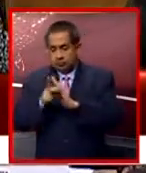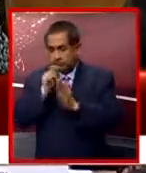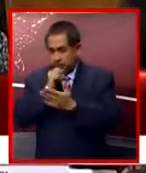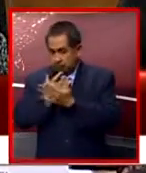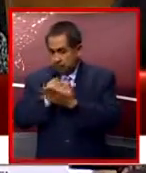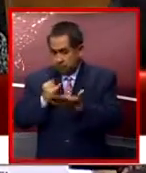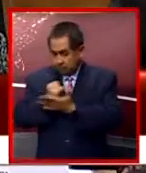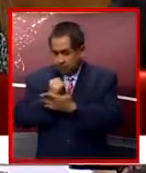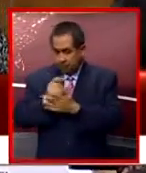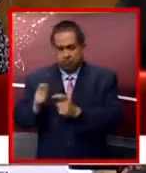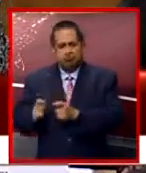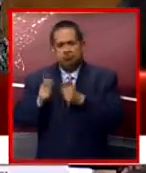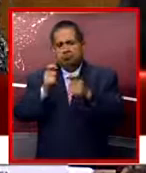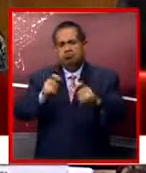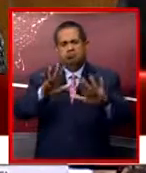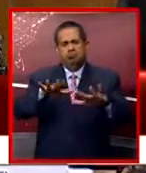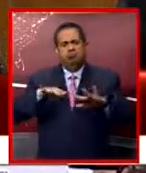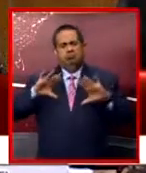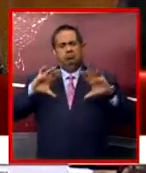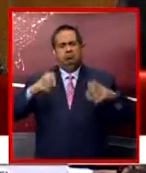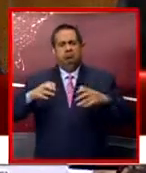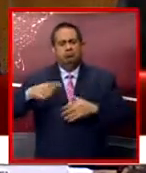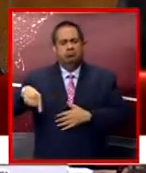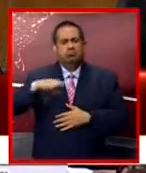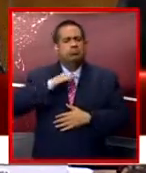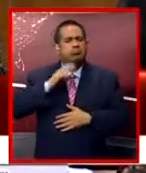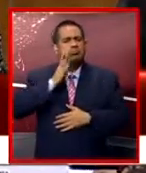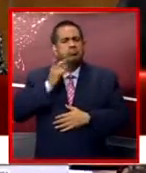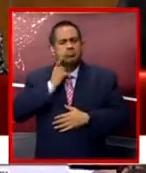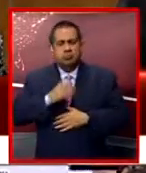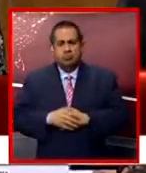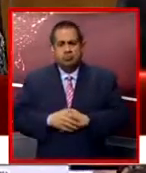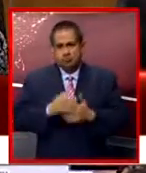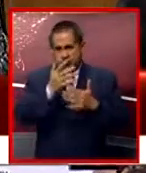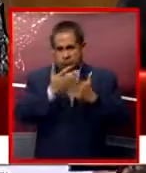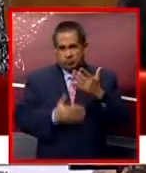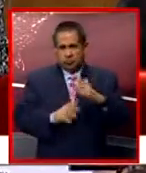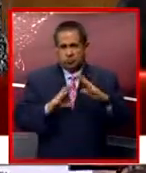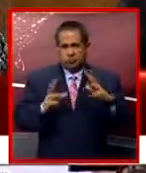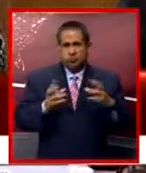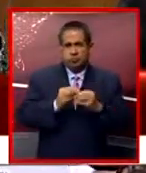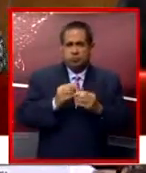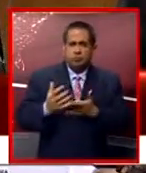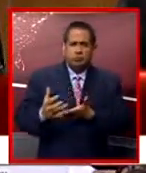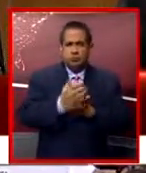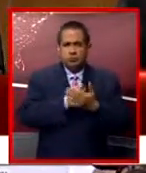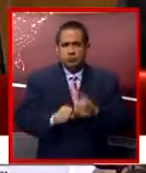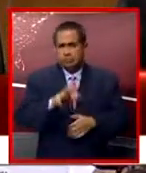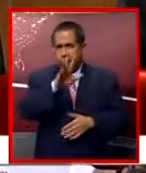en el Pleno de la Cámara de Diputados. La comisión aprobó el dictamen en lo general por ingresos de